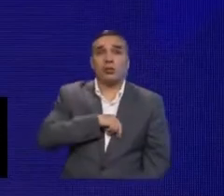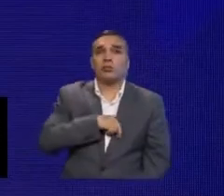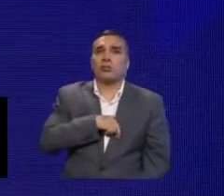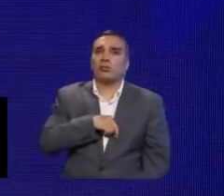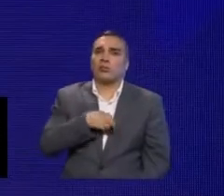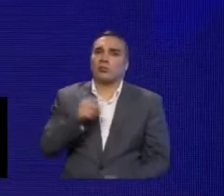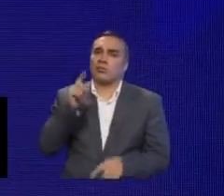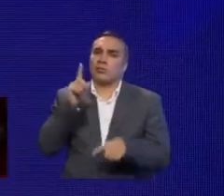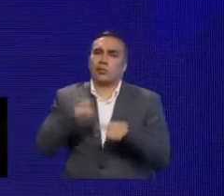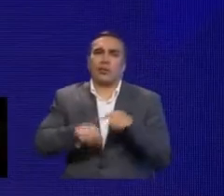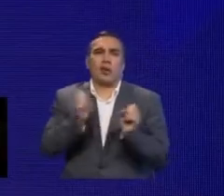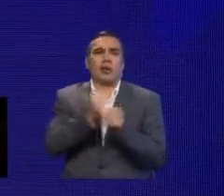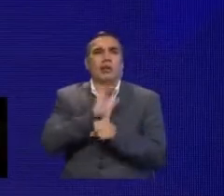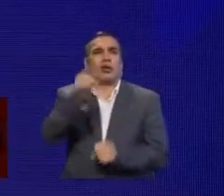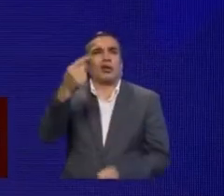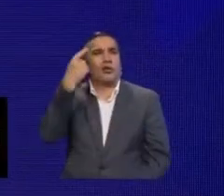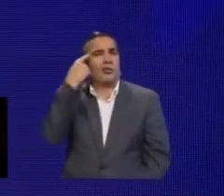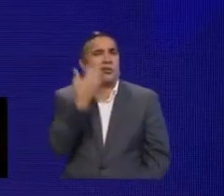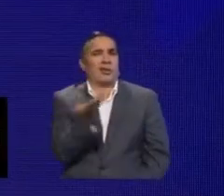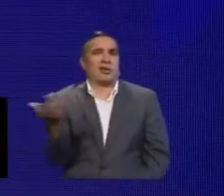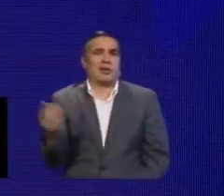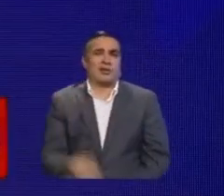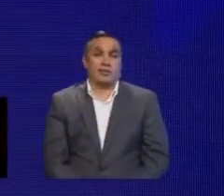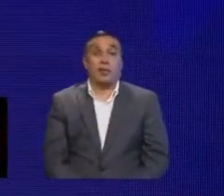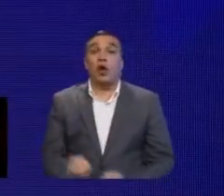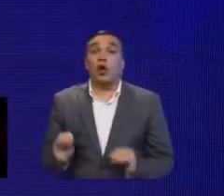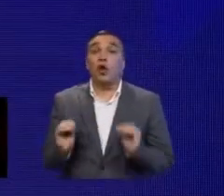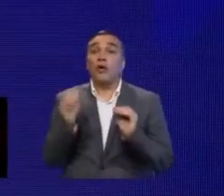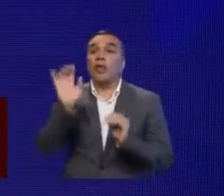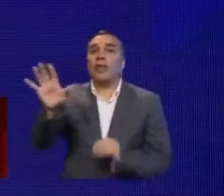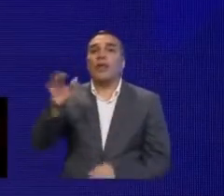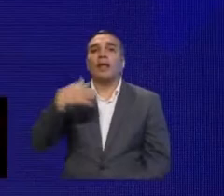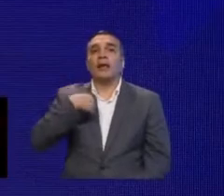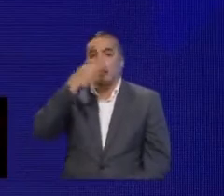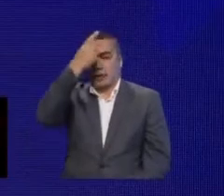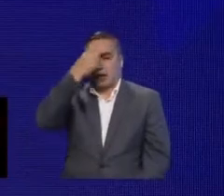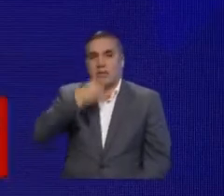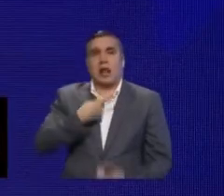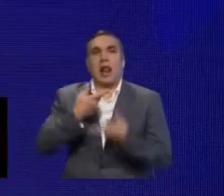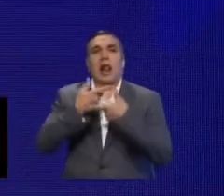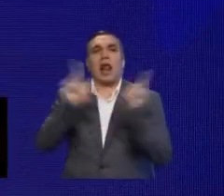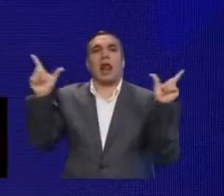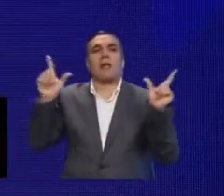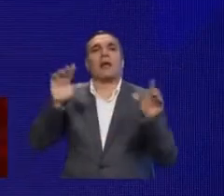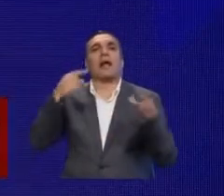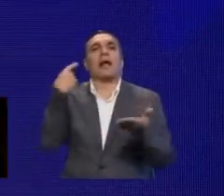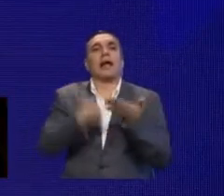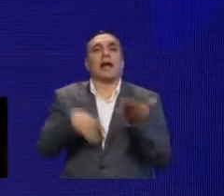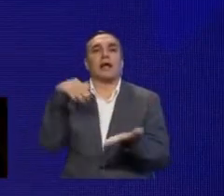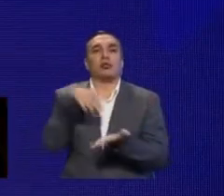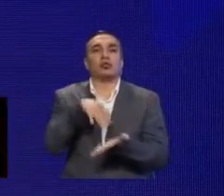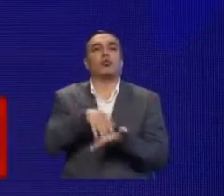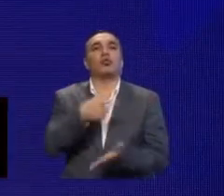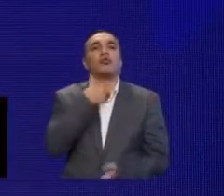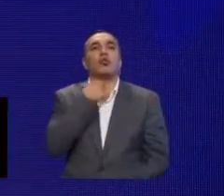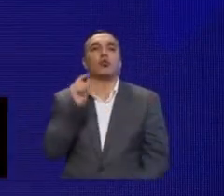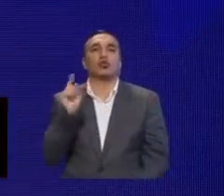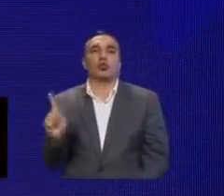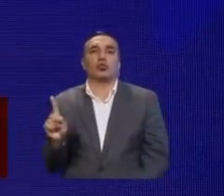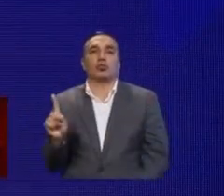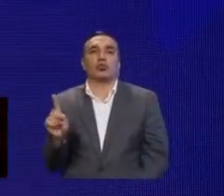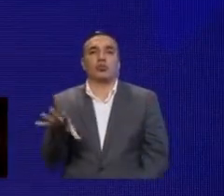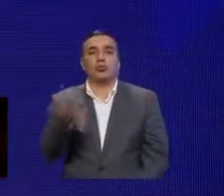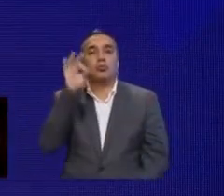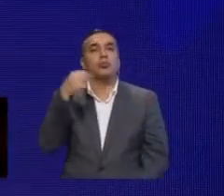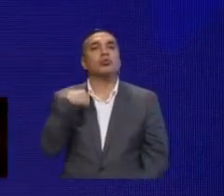razón, no lo puede hacer el gobierno. Los jóvenes deben de ser libres, absolutamente libres, para escoger